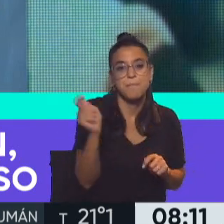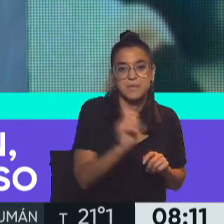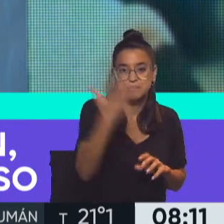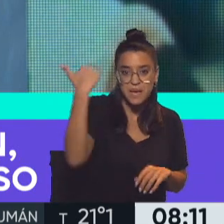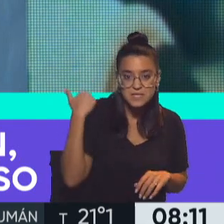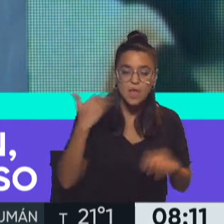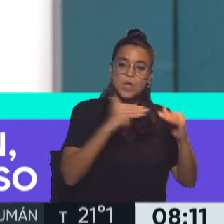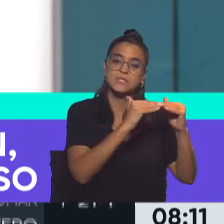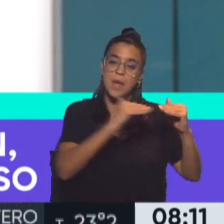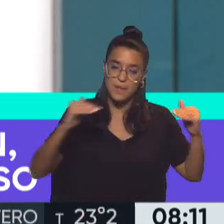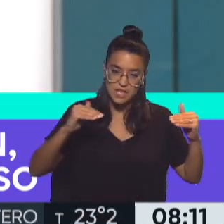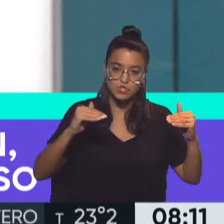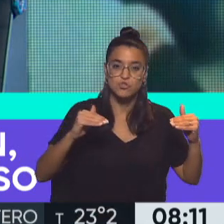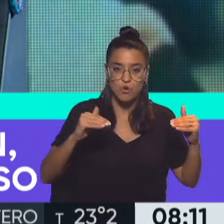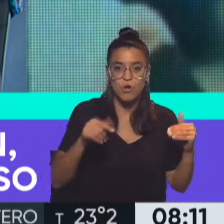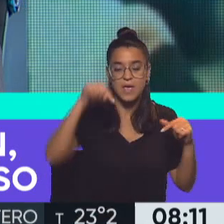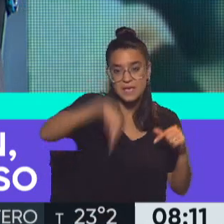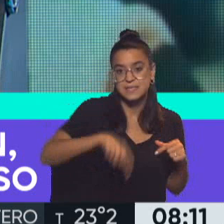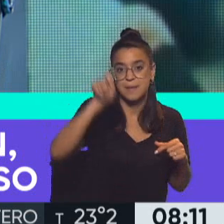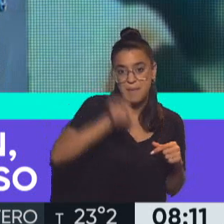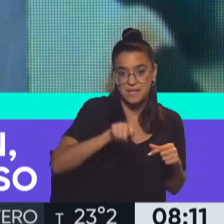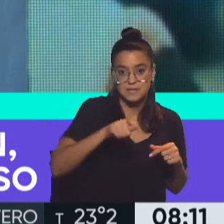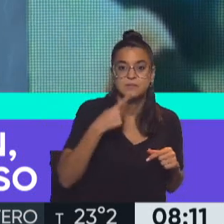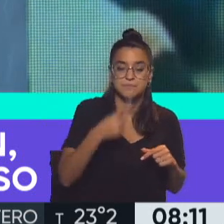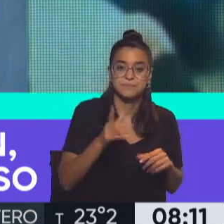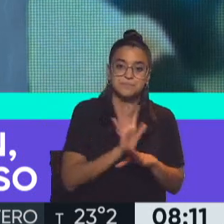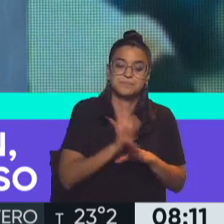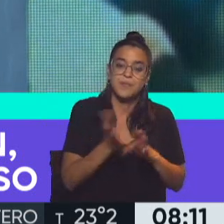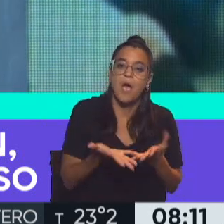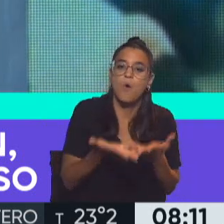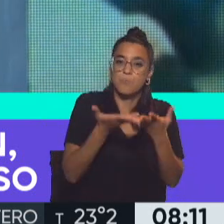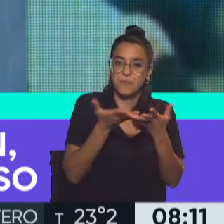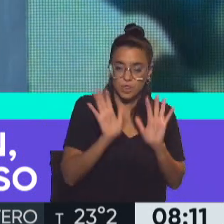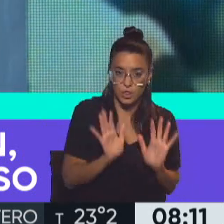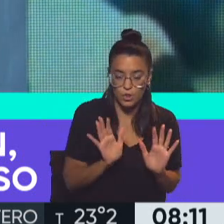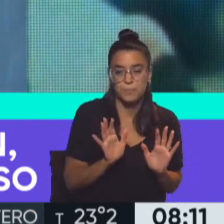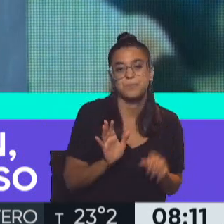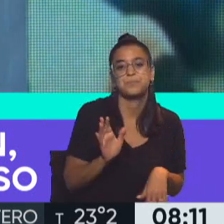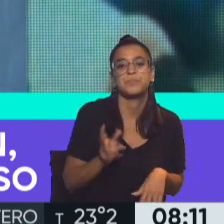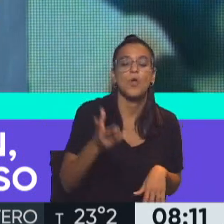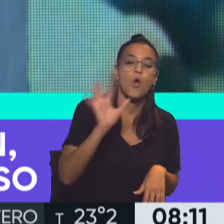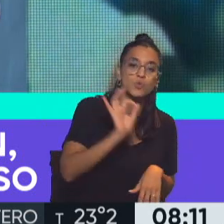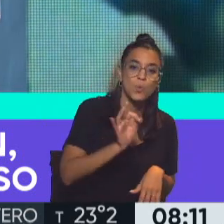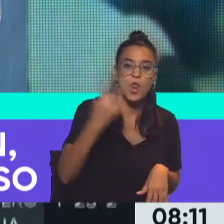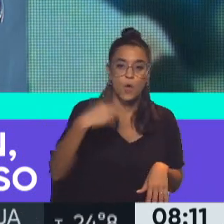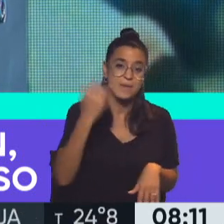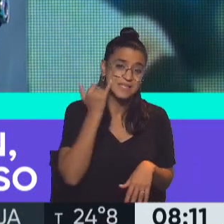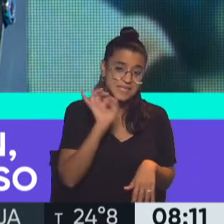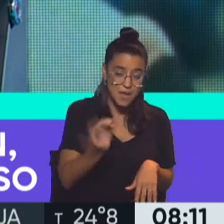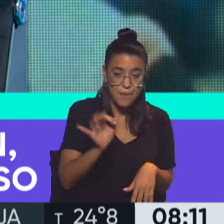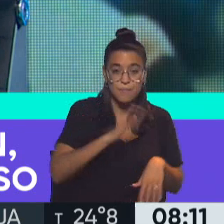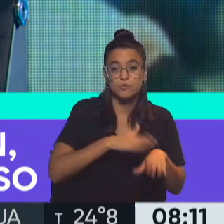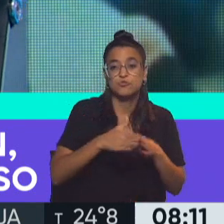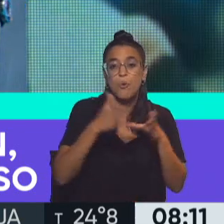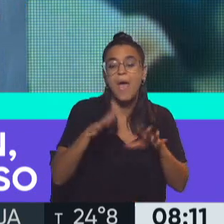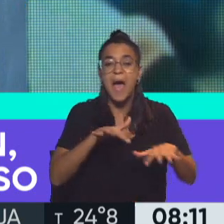se estabilizó por decirlo de algún modo, y este mes tuvo un franco crecimiento. En la previa de octubre y noviembre, que ya sabemos en materia de